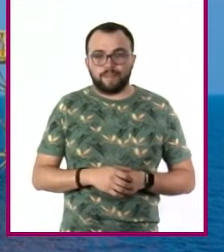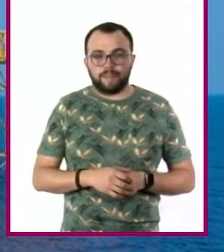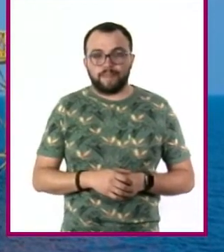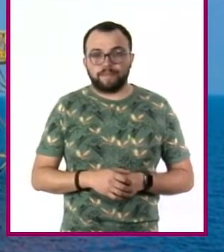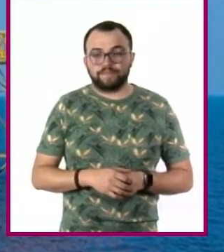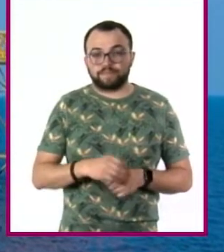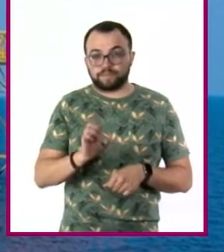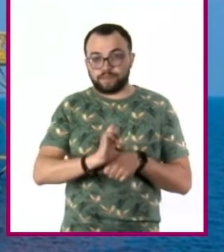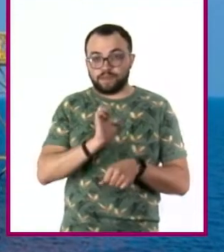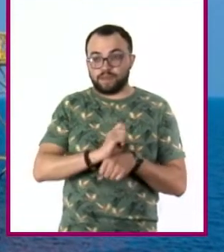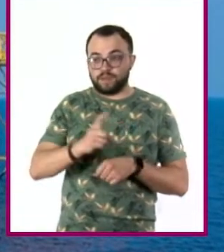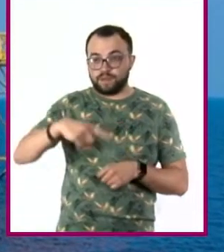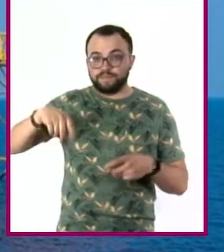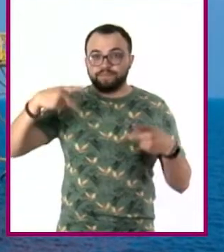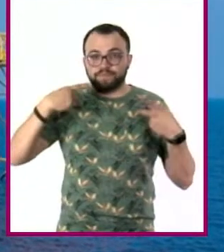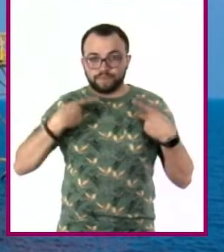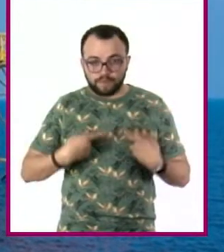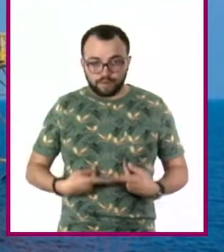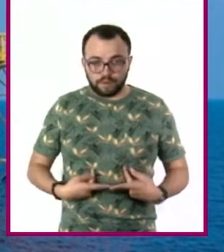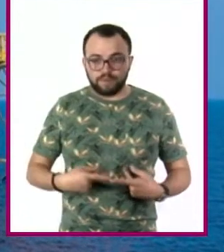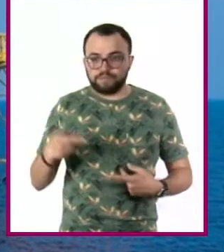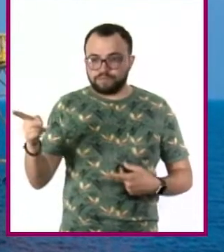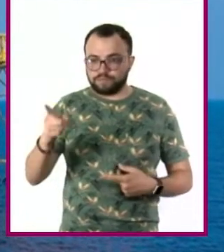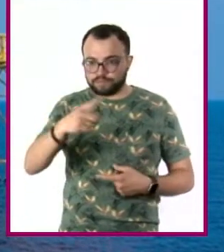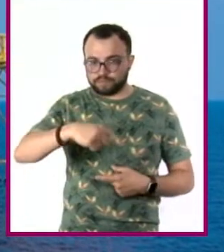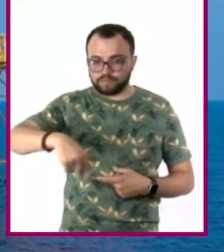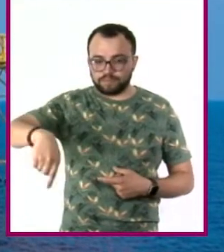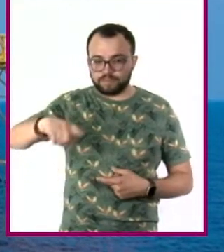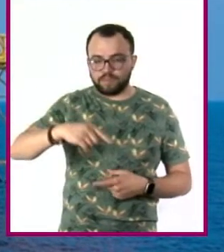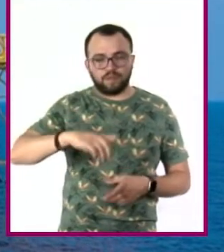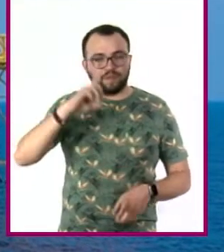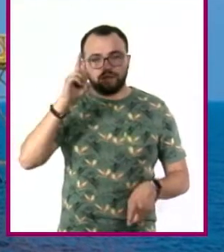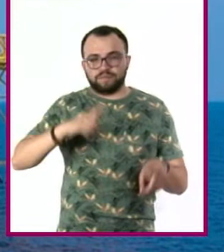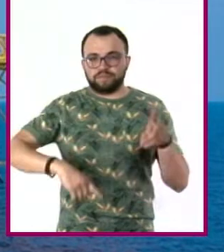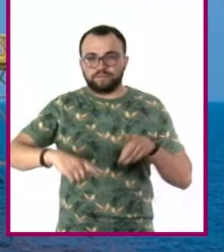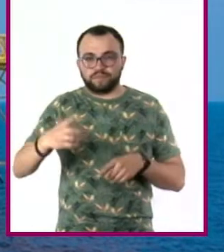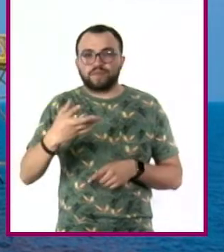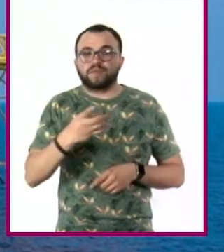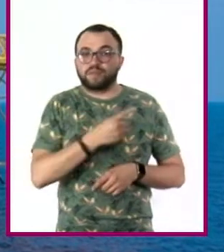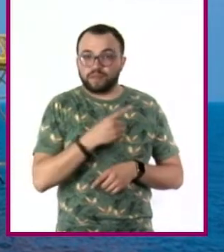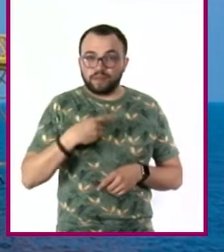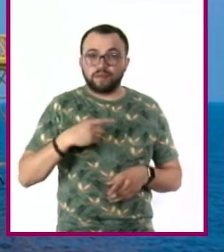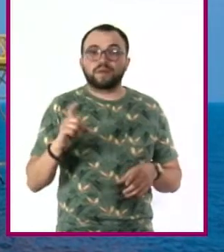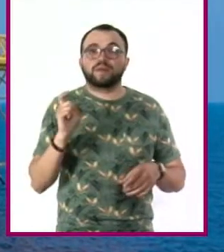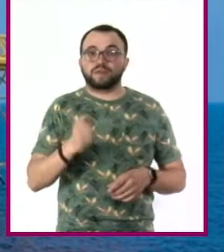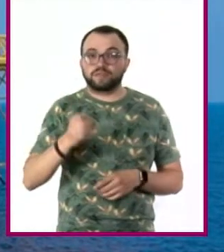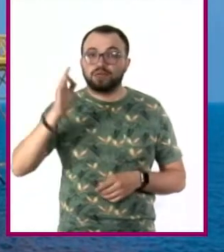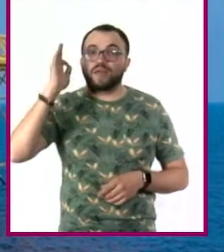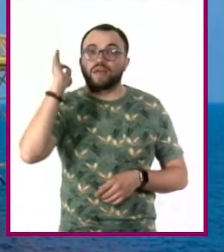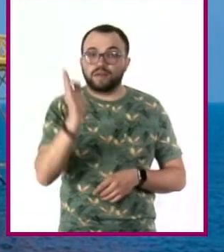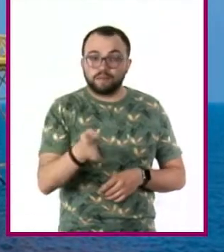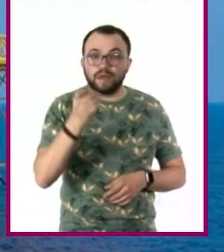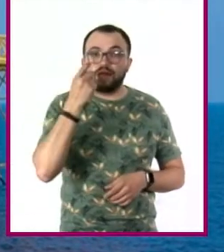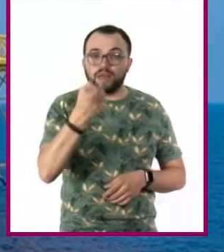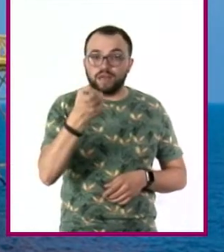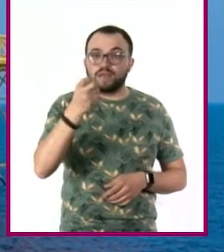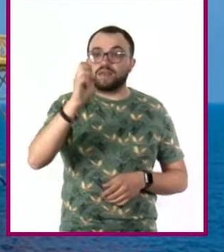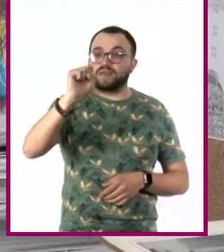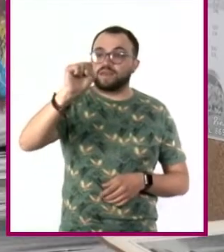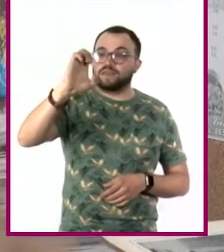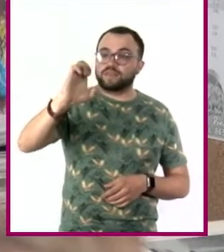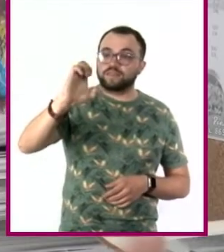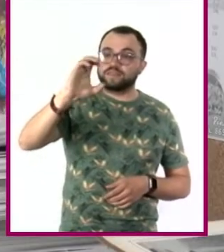la gente, el pueblo, la audiencia, dependiendo, tendría que aceptar esta